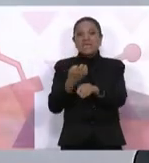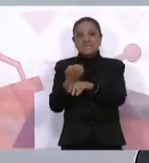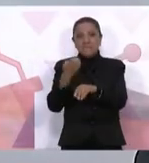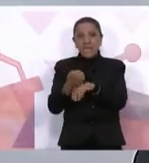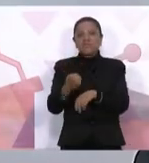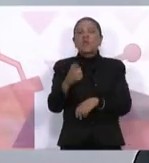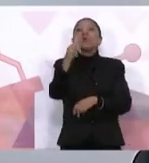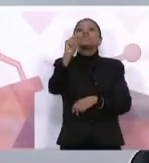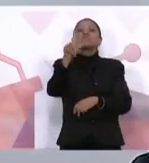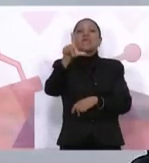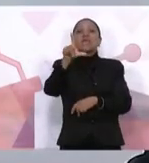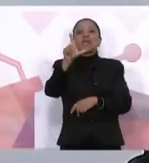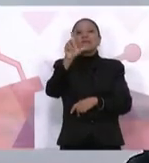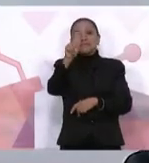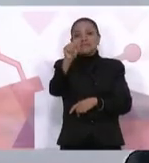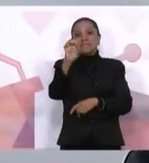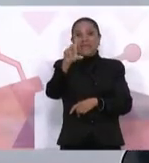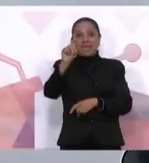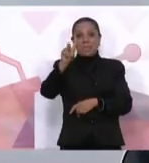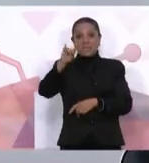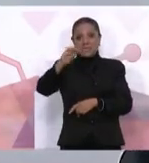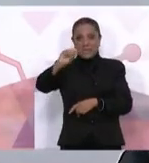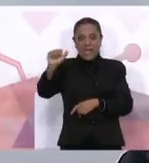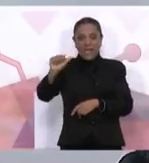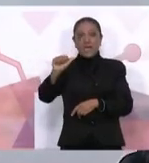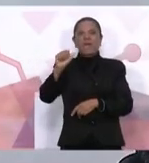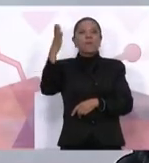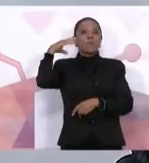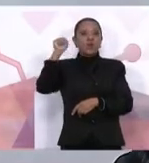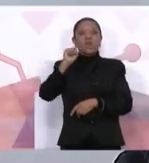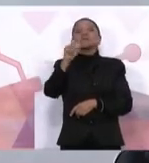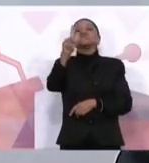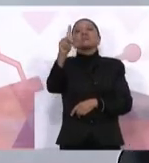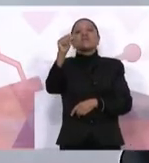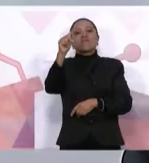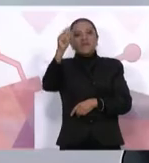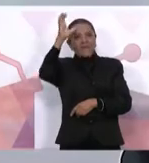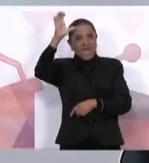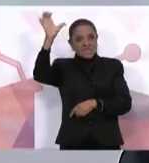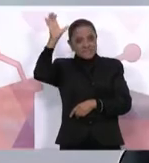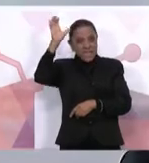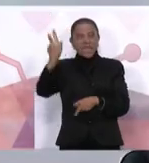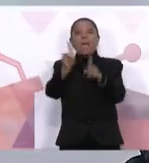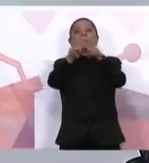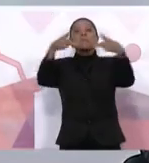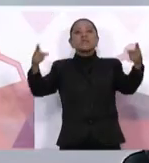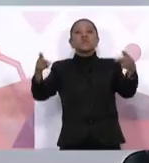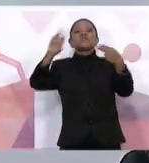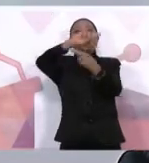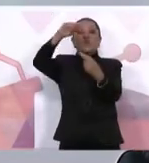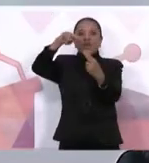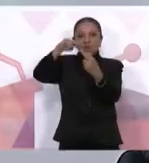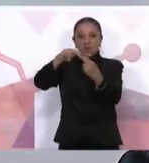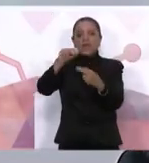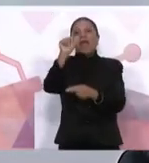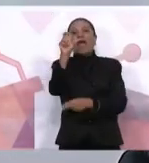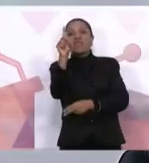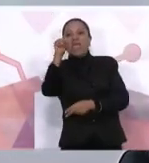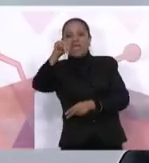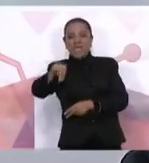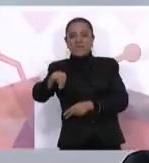a tv azteca morelos al periódico el regional a adén en adn noticias a capital